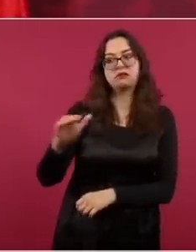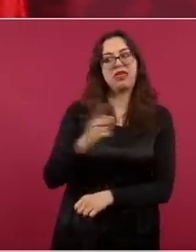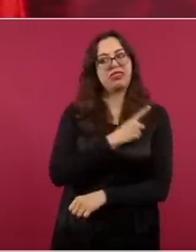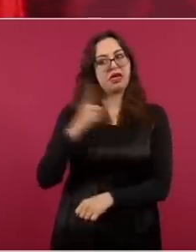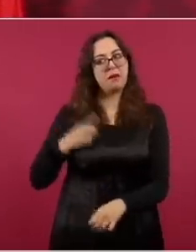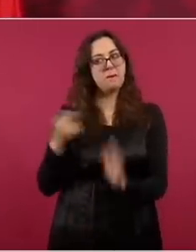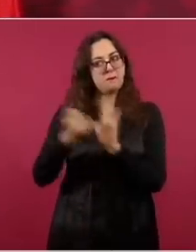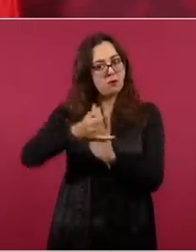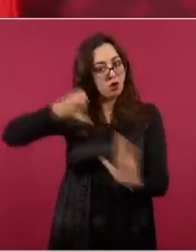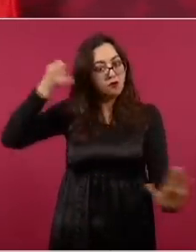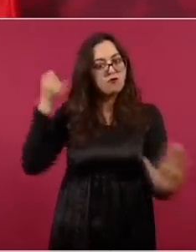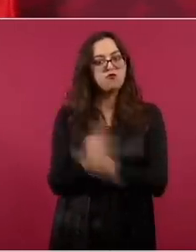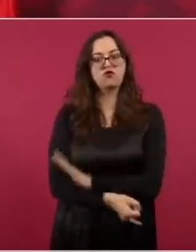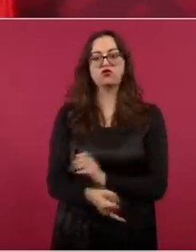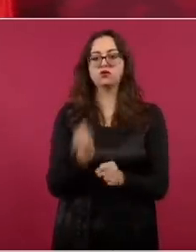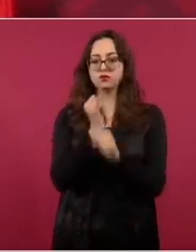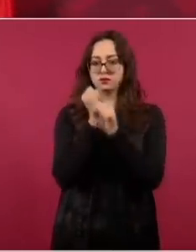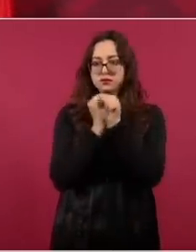fondo